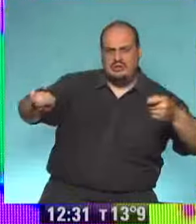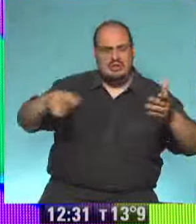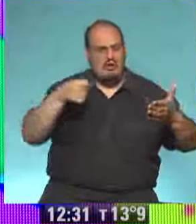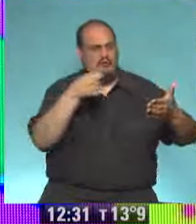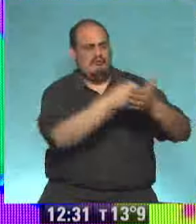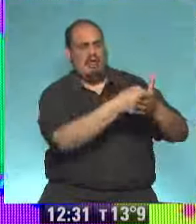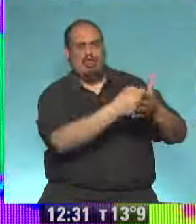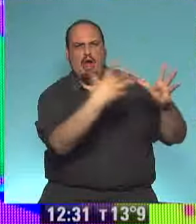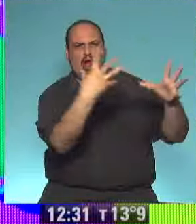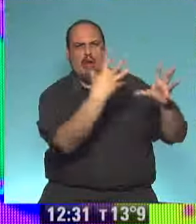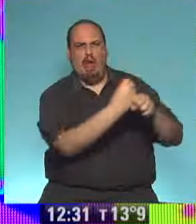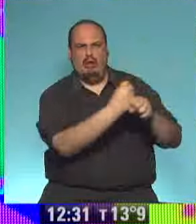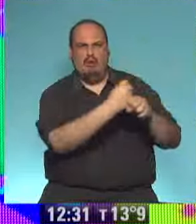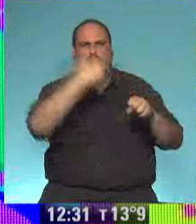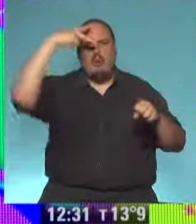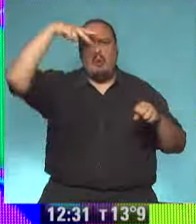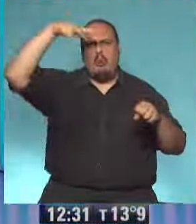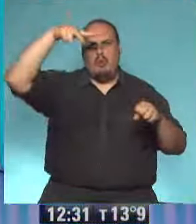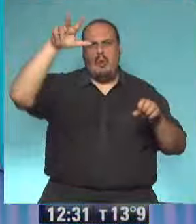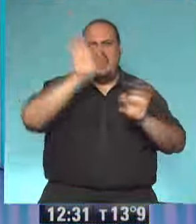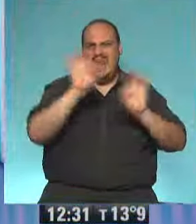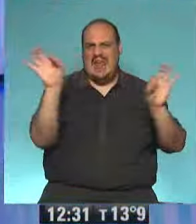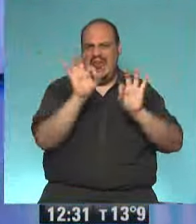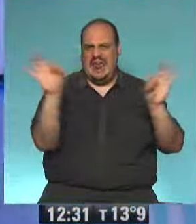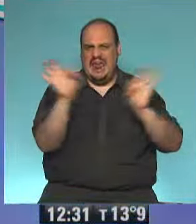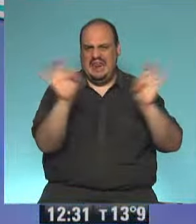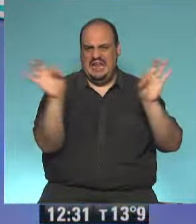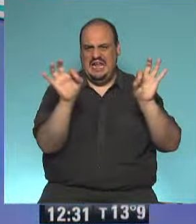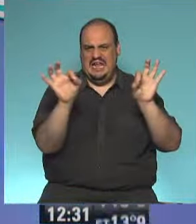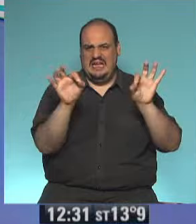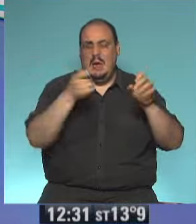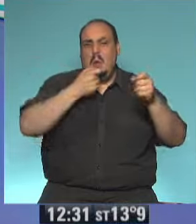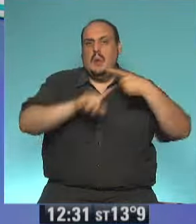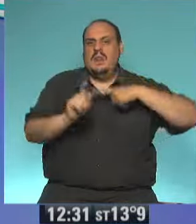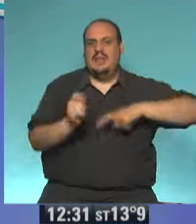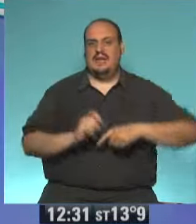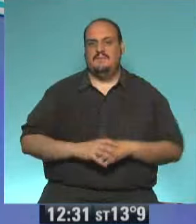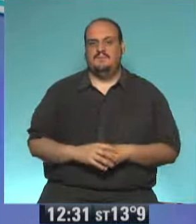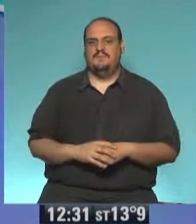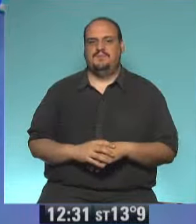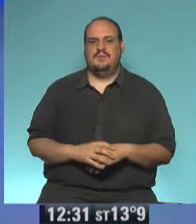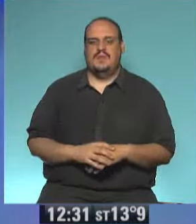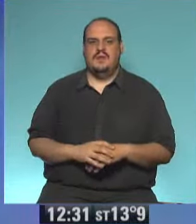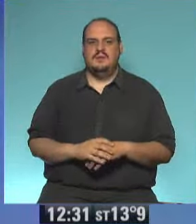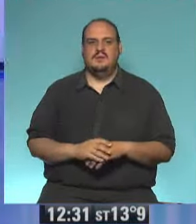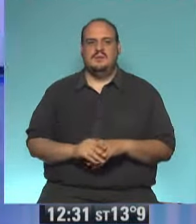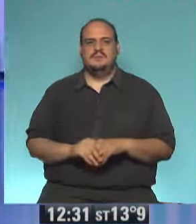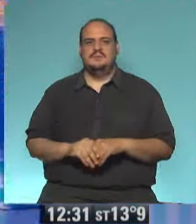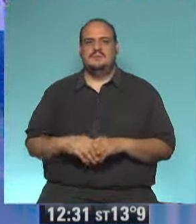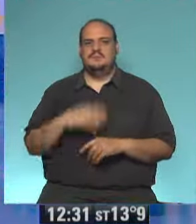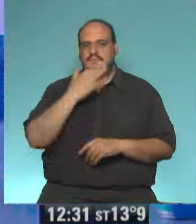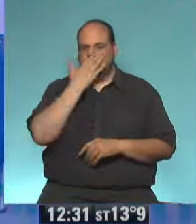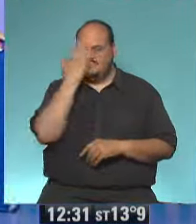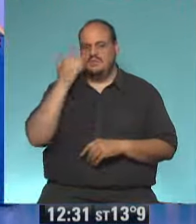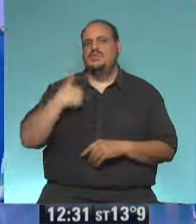poco oscura y no tiene ventiladores. Bien. Tu trabajo, ¿quién va a ser el que vende? Yo voy a ser el vendedor y acá te recibo acá, pasado